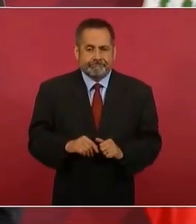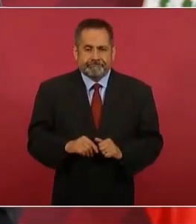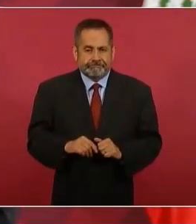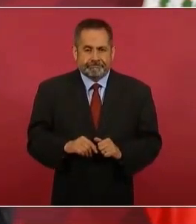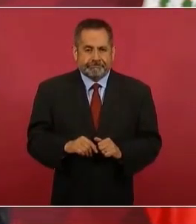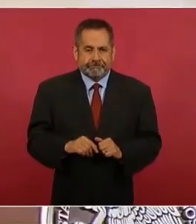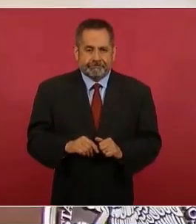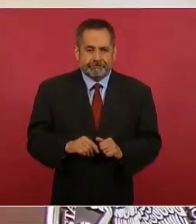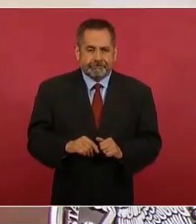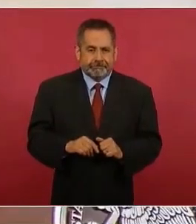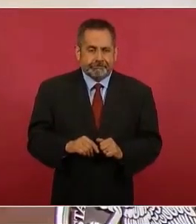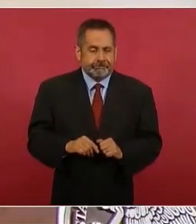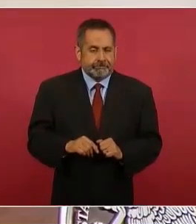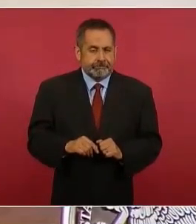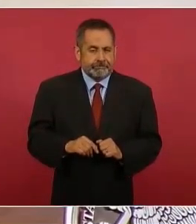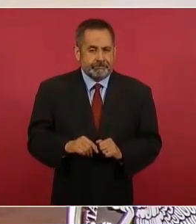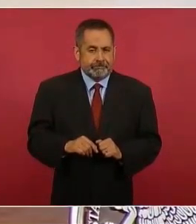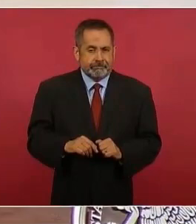en que